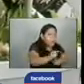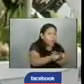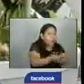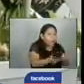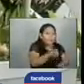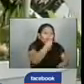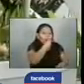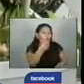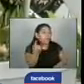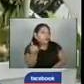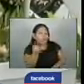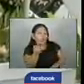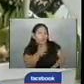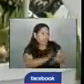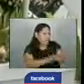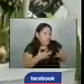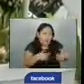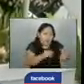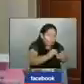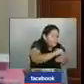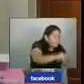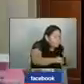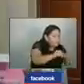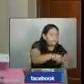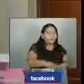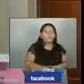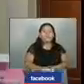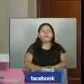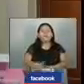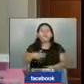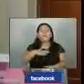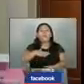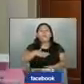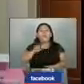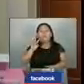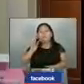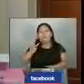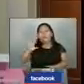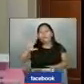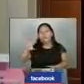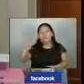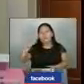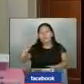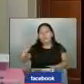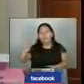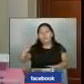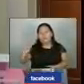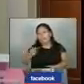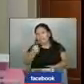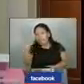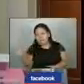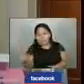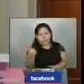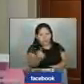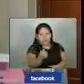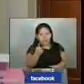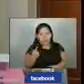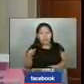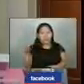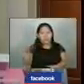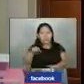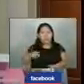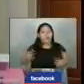utilizando únicamente abonos orgánicos. Estamos hablando de 250 personas que